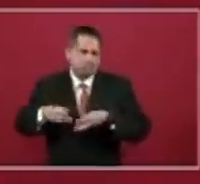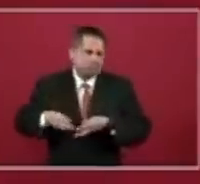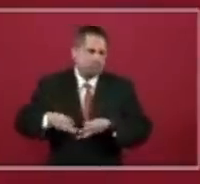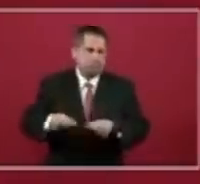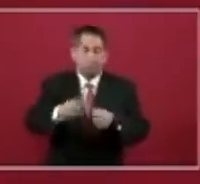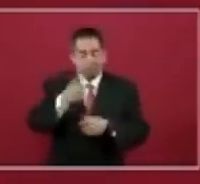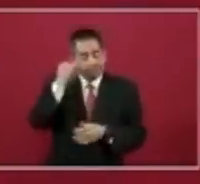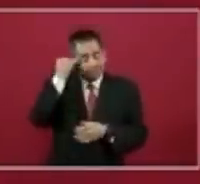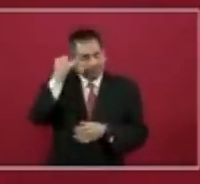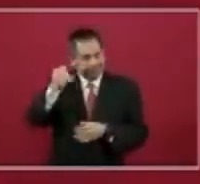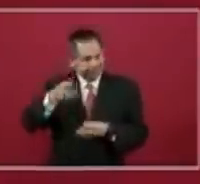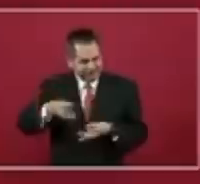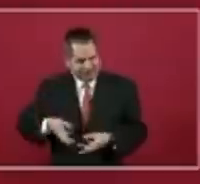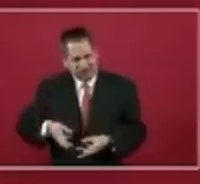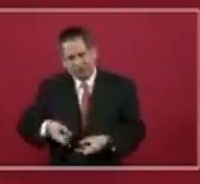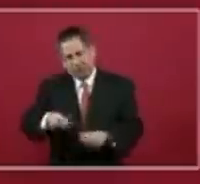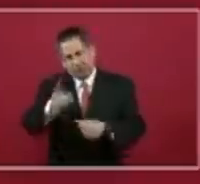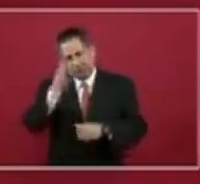imagínense,